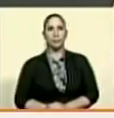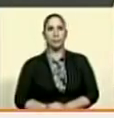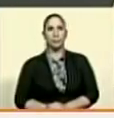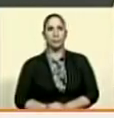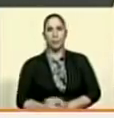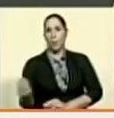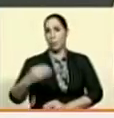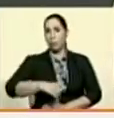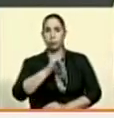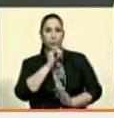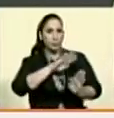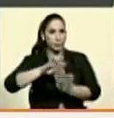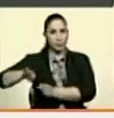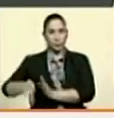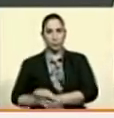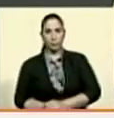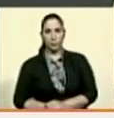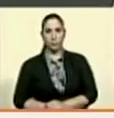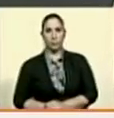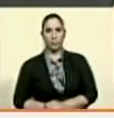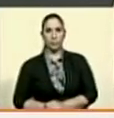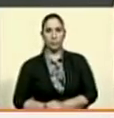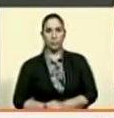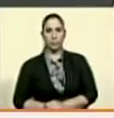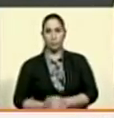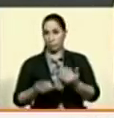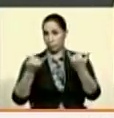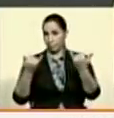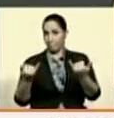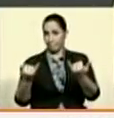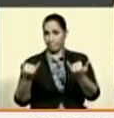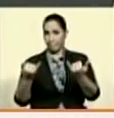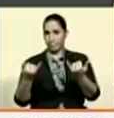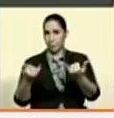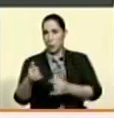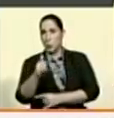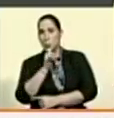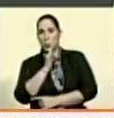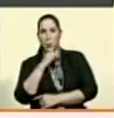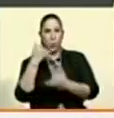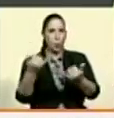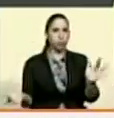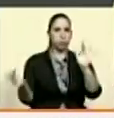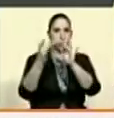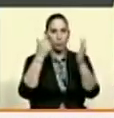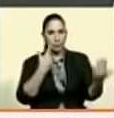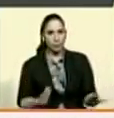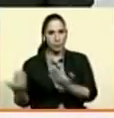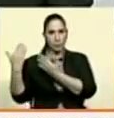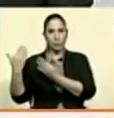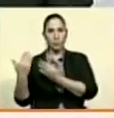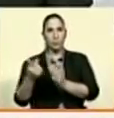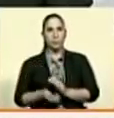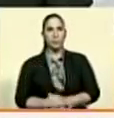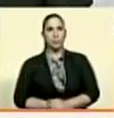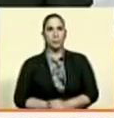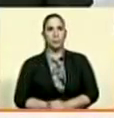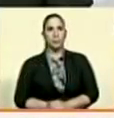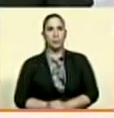Avanzamos con más información y es que se genera noticias de último minuto. De inmediato nos enlazamos a la Contraloría General de la República.